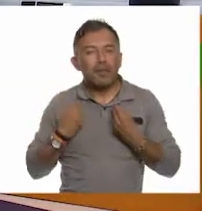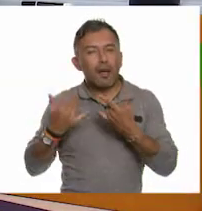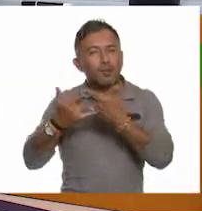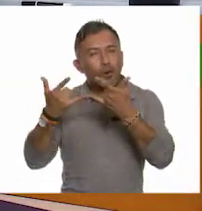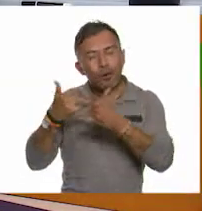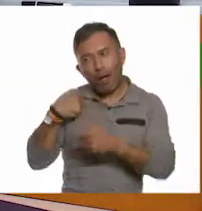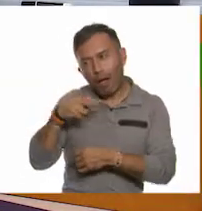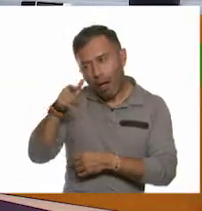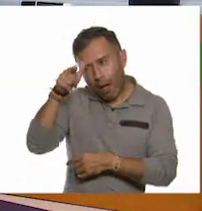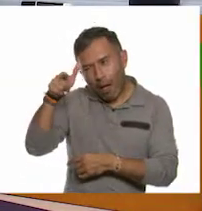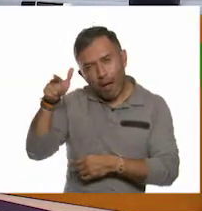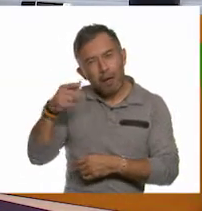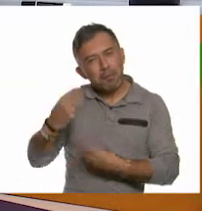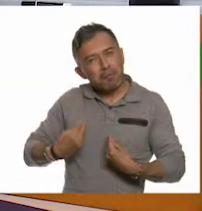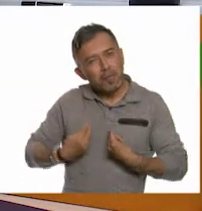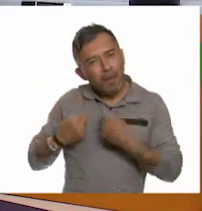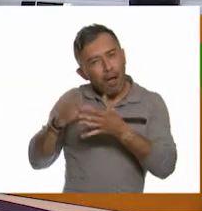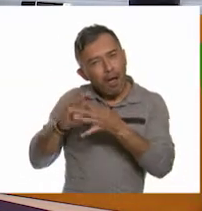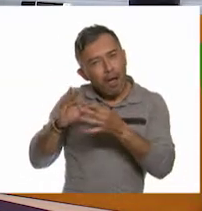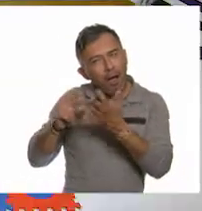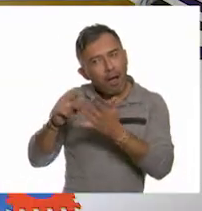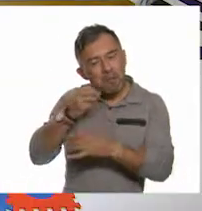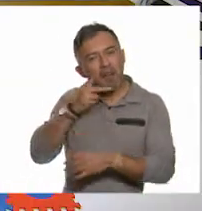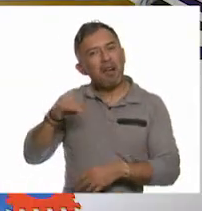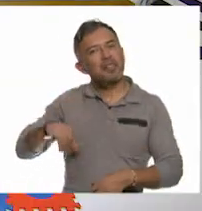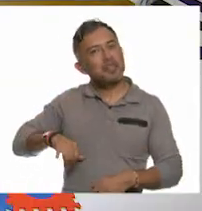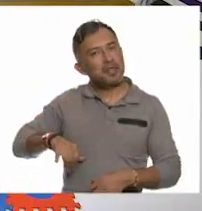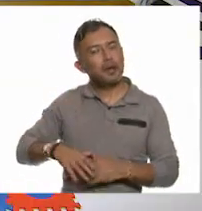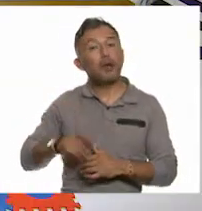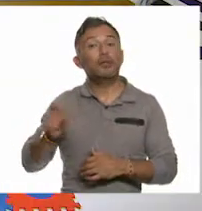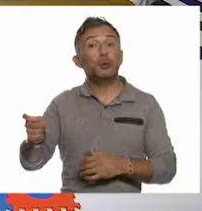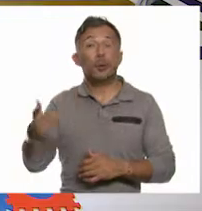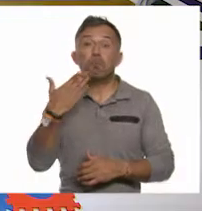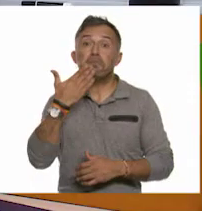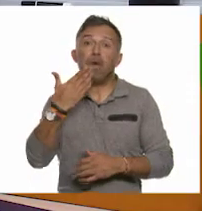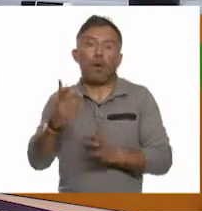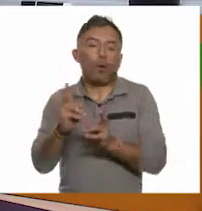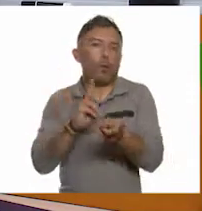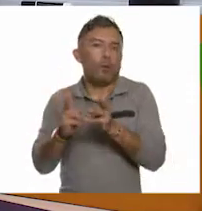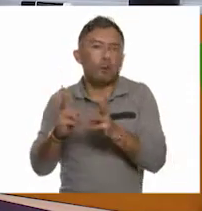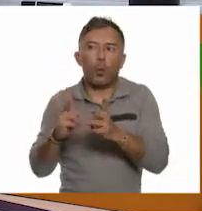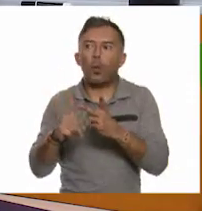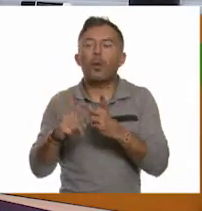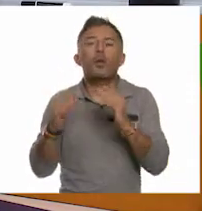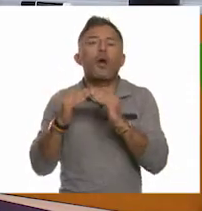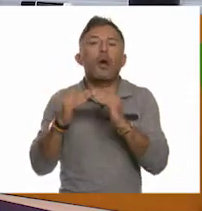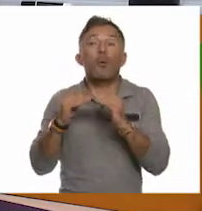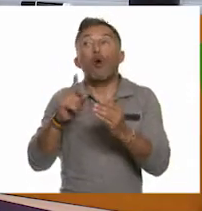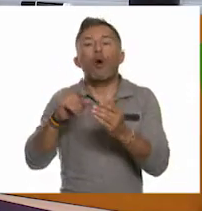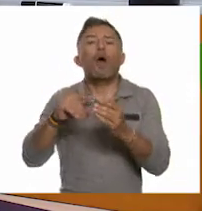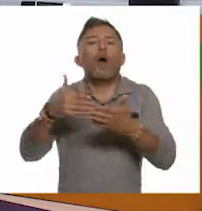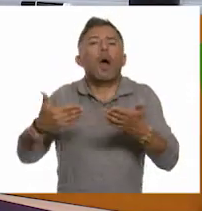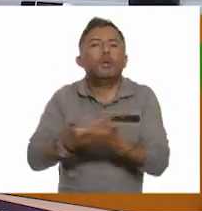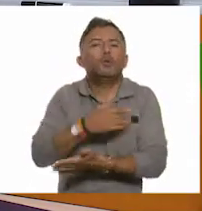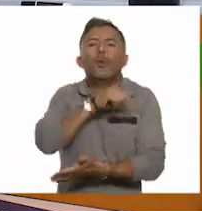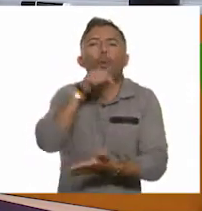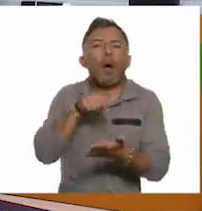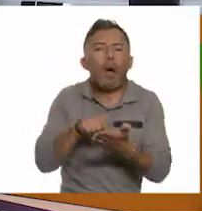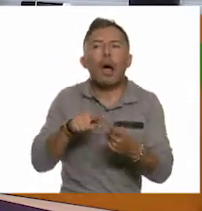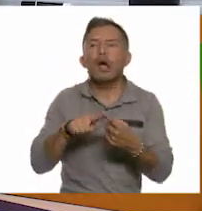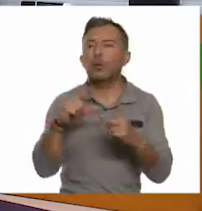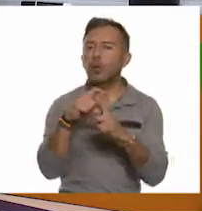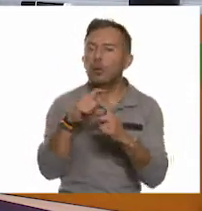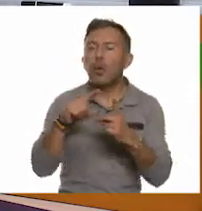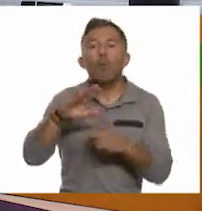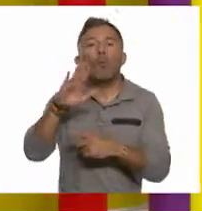muy interesantes, ¿no? Oh, sí. Que era un gran conversador, dónde vivió, bueno, dónde nació, dónde murió, ¿Dónde